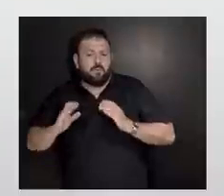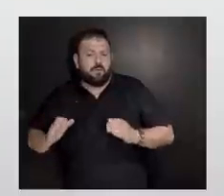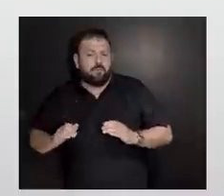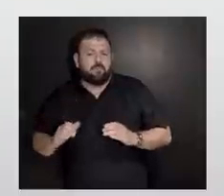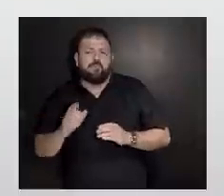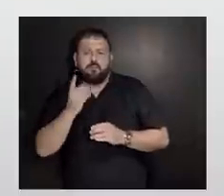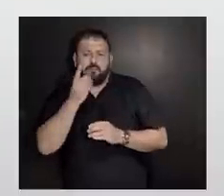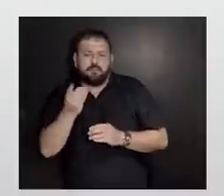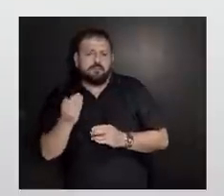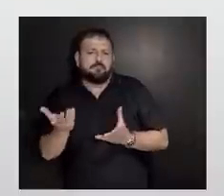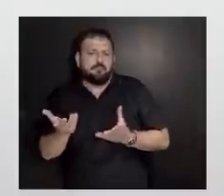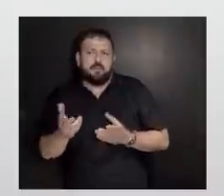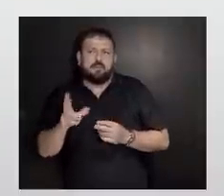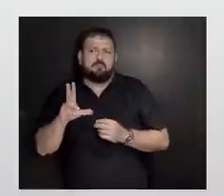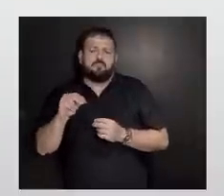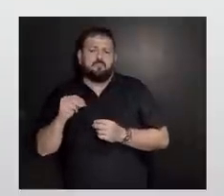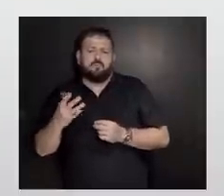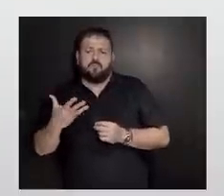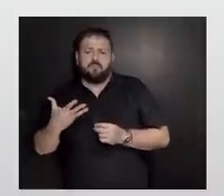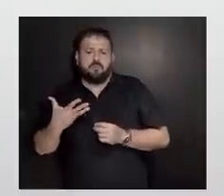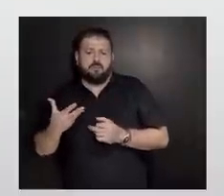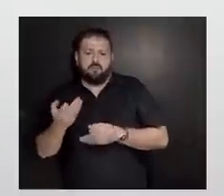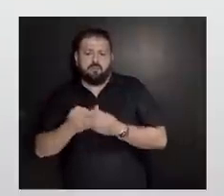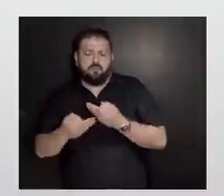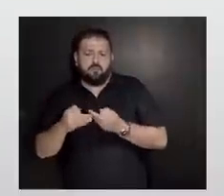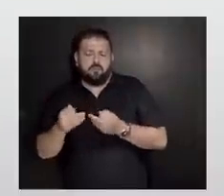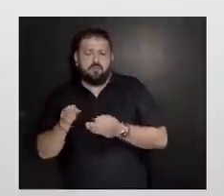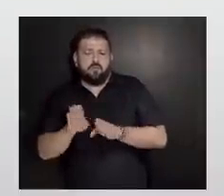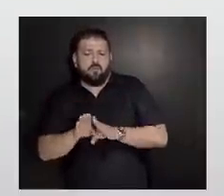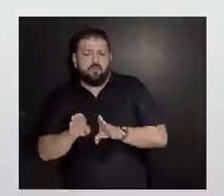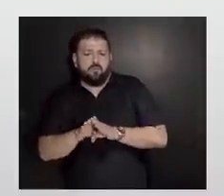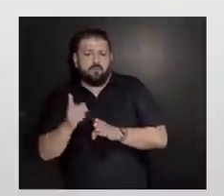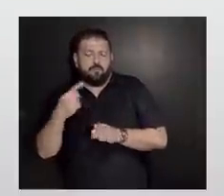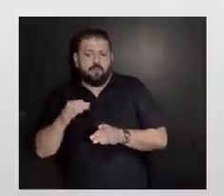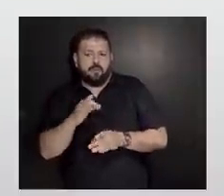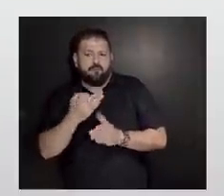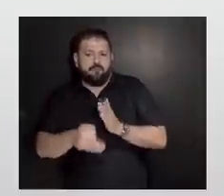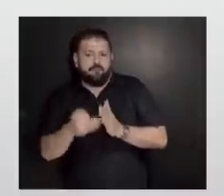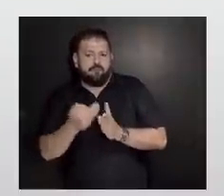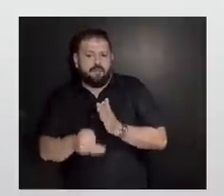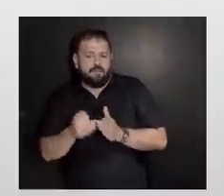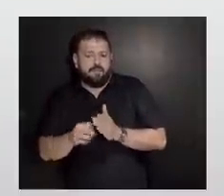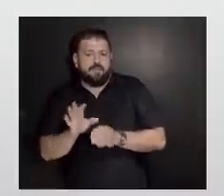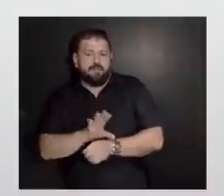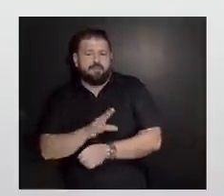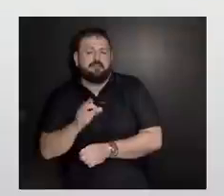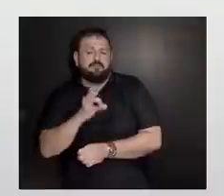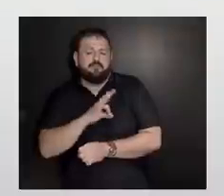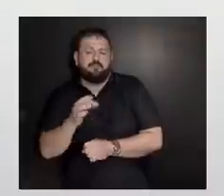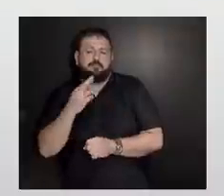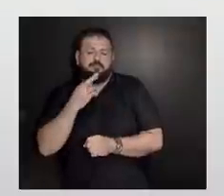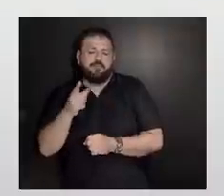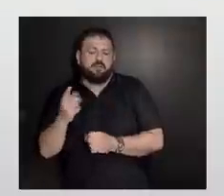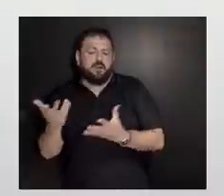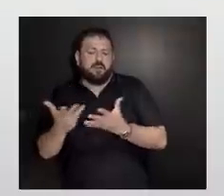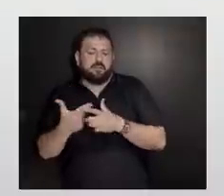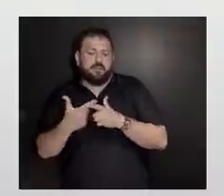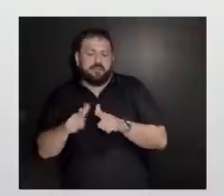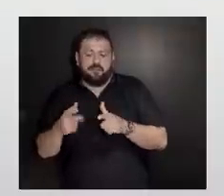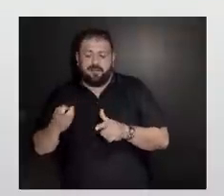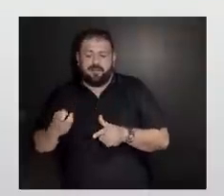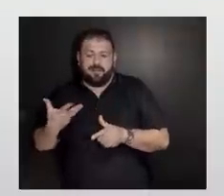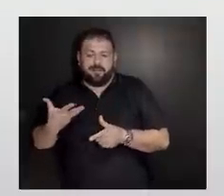no estoy teniendo como un abastecimiento de energía, lo que hace es que dice, bueno, voy a liberar este almacén que